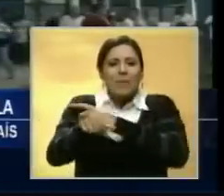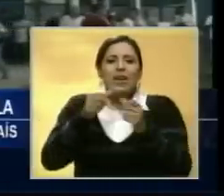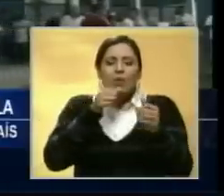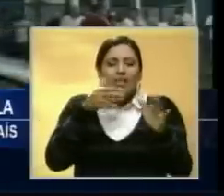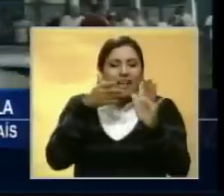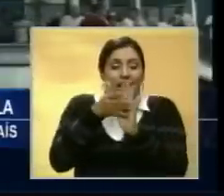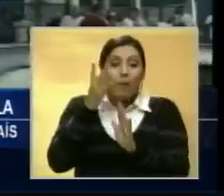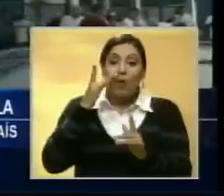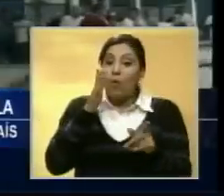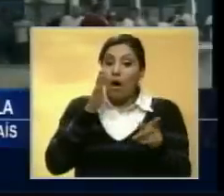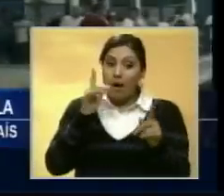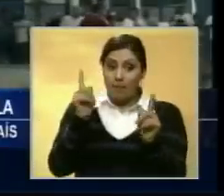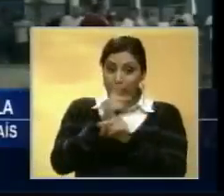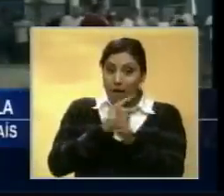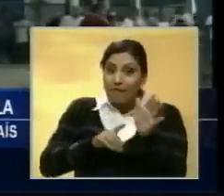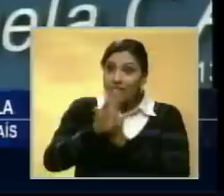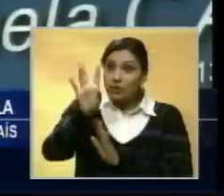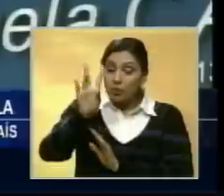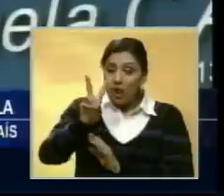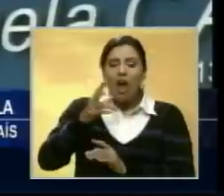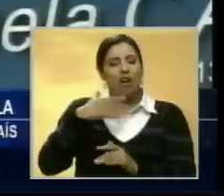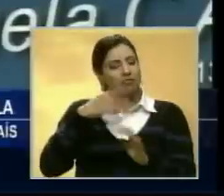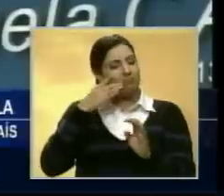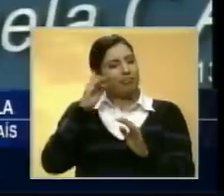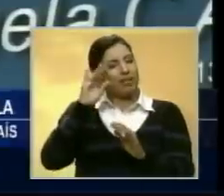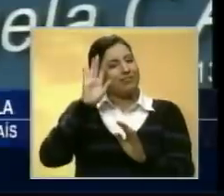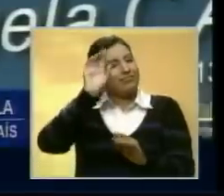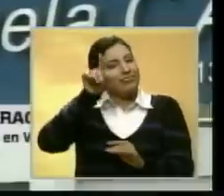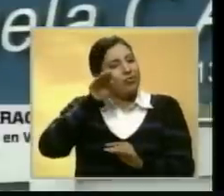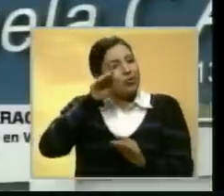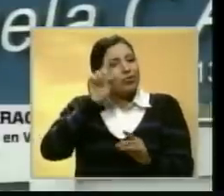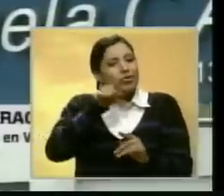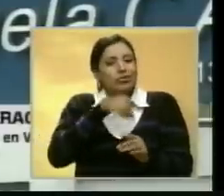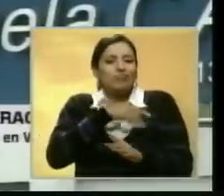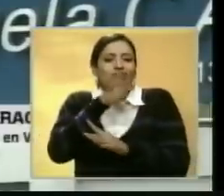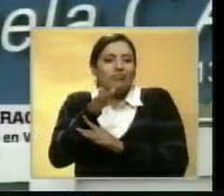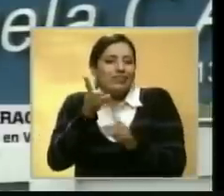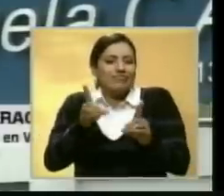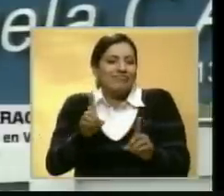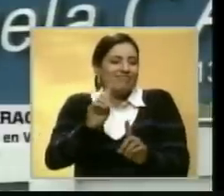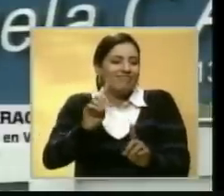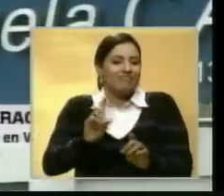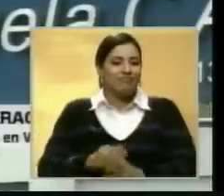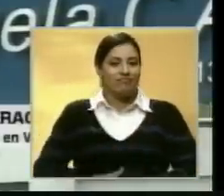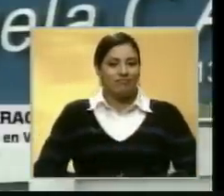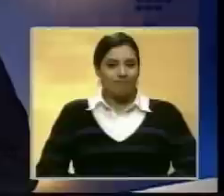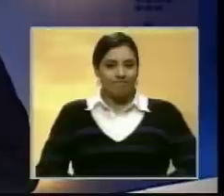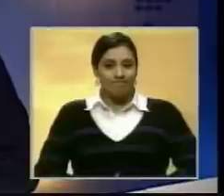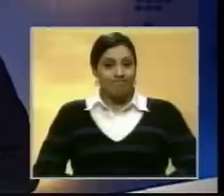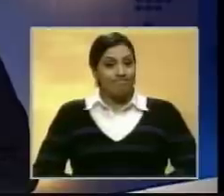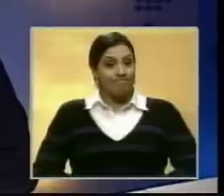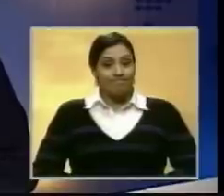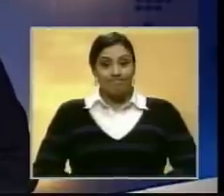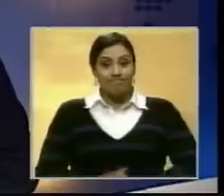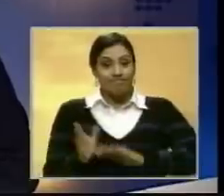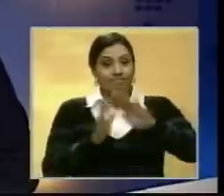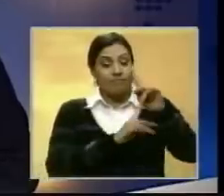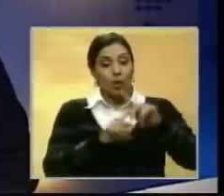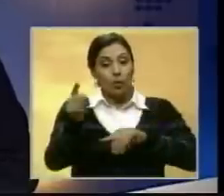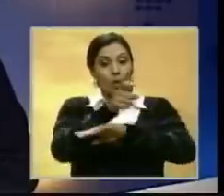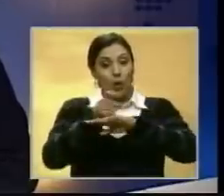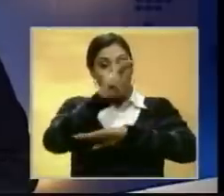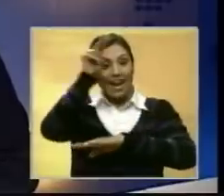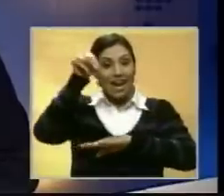que de cambiar las condiciones en Venezuela, evaluarán en el futuro la viabilidad de reanudar actividades. El gobierno